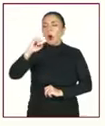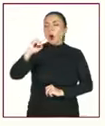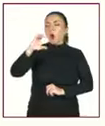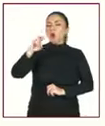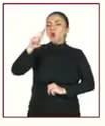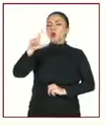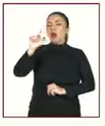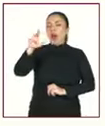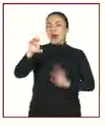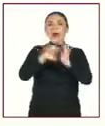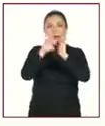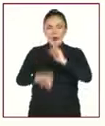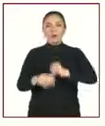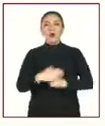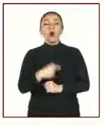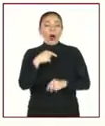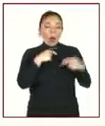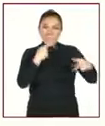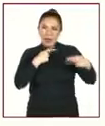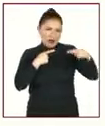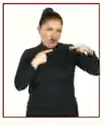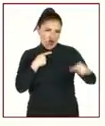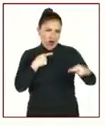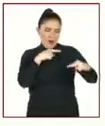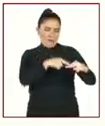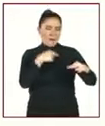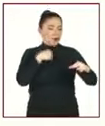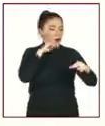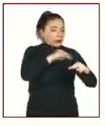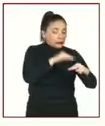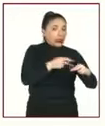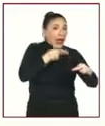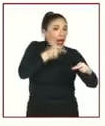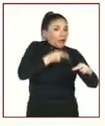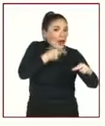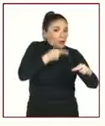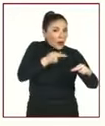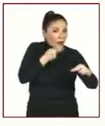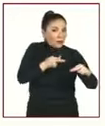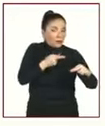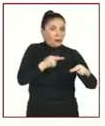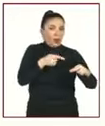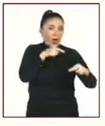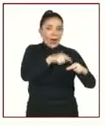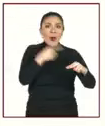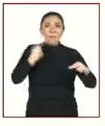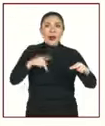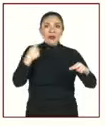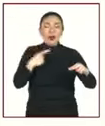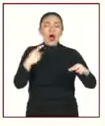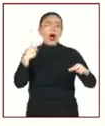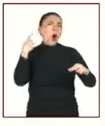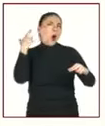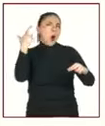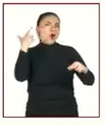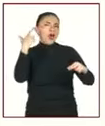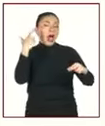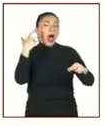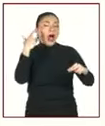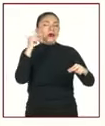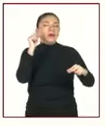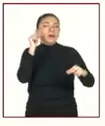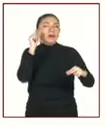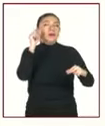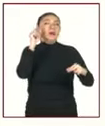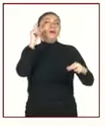le hablamos a la persona que está en cierta situación y al hablarle la persona abre los ojos de